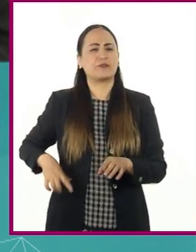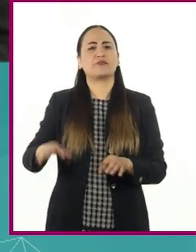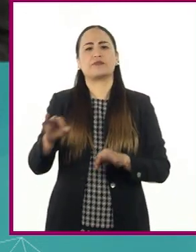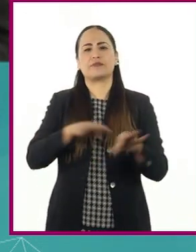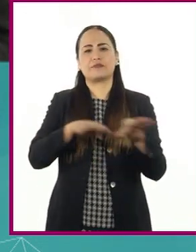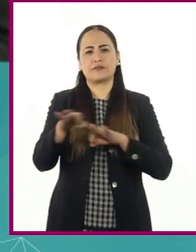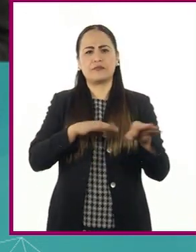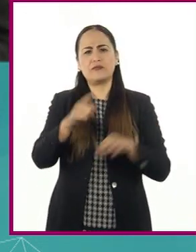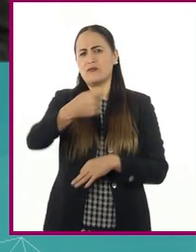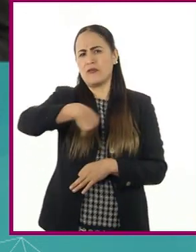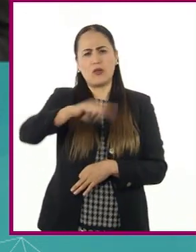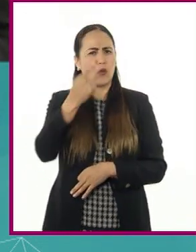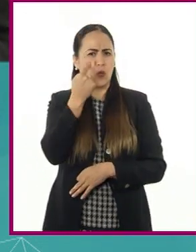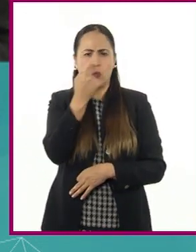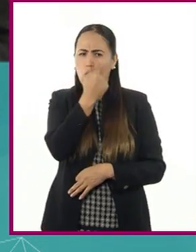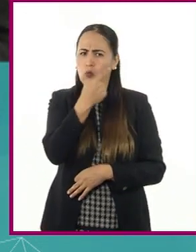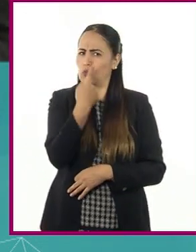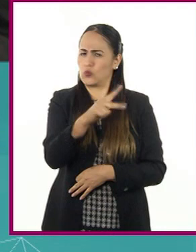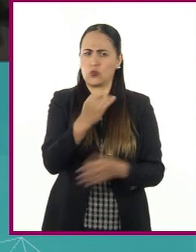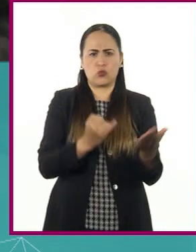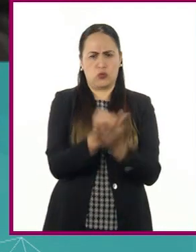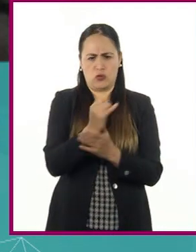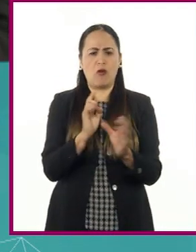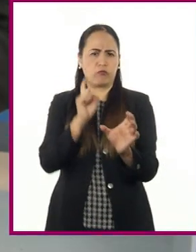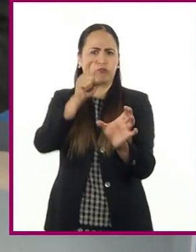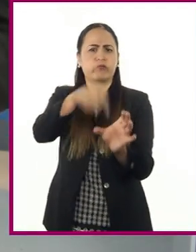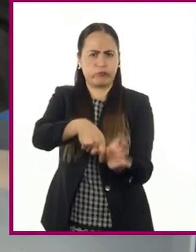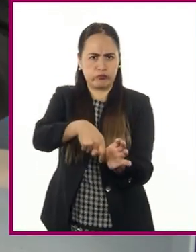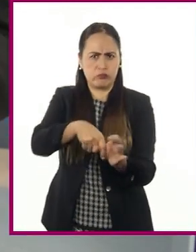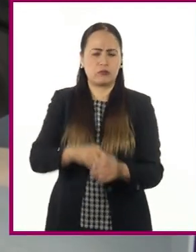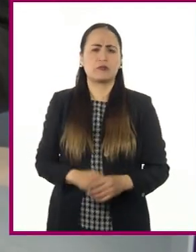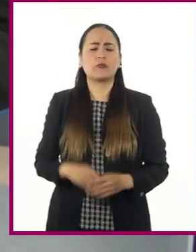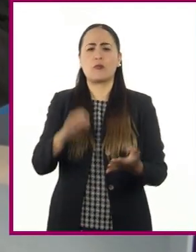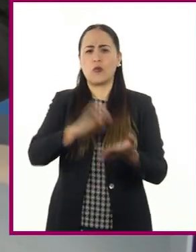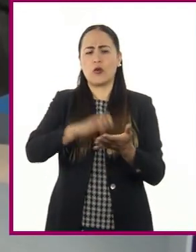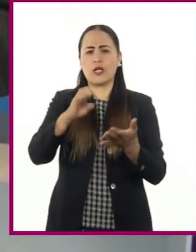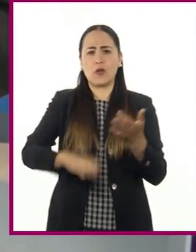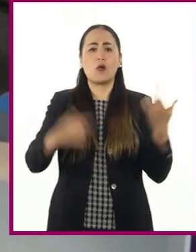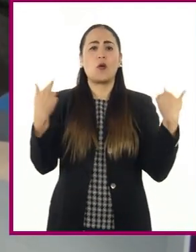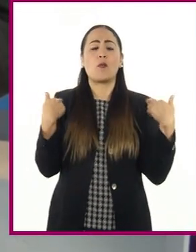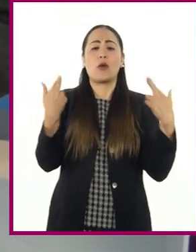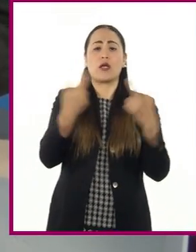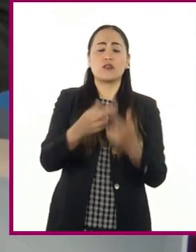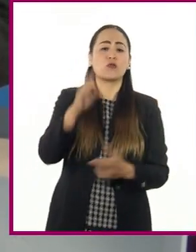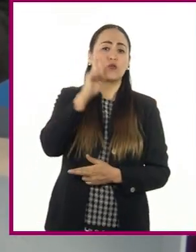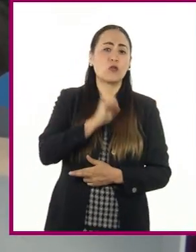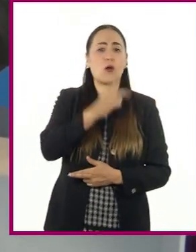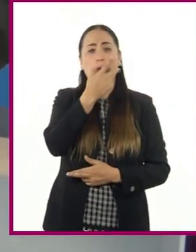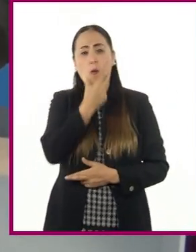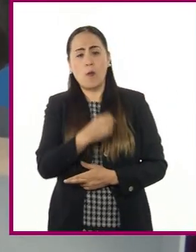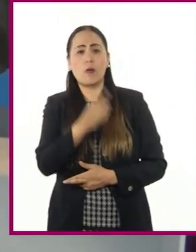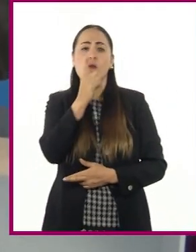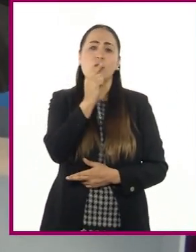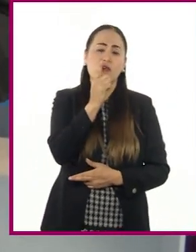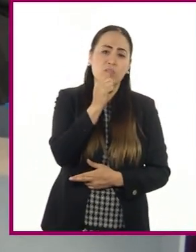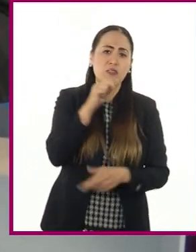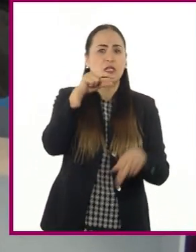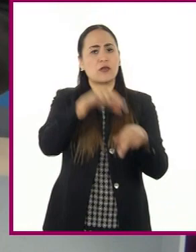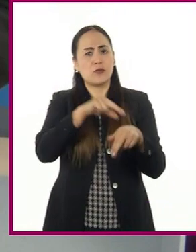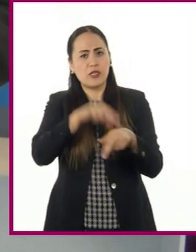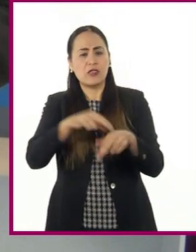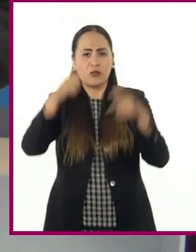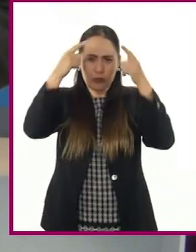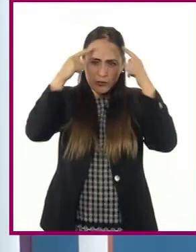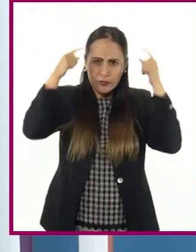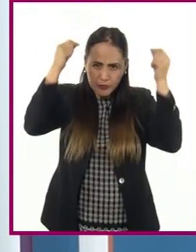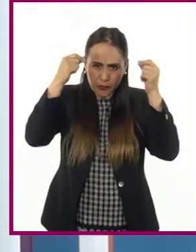propia laboran en instituciones de gobierno. Por ejemplo, maestras, policías, médicos y